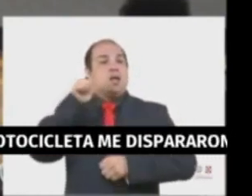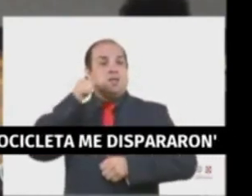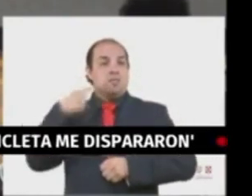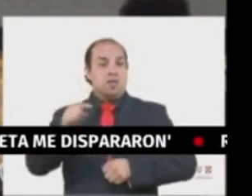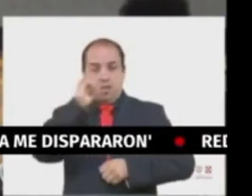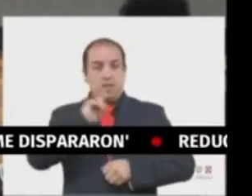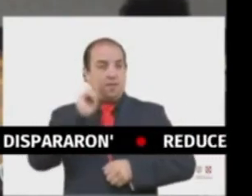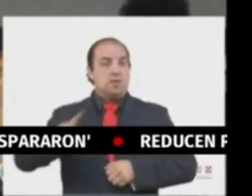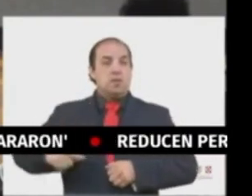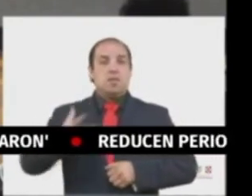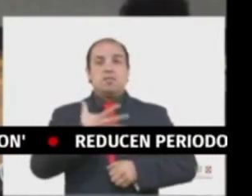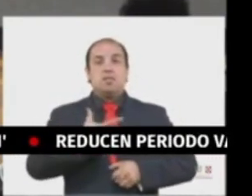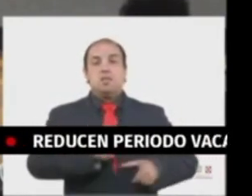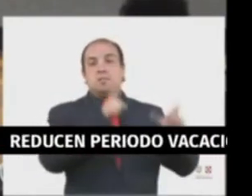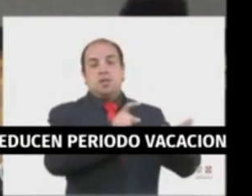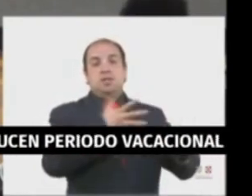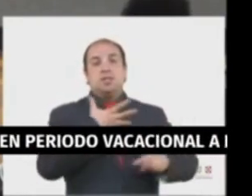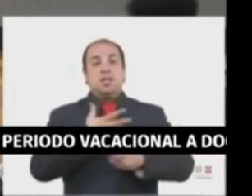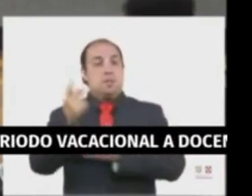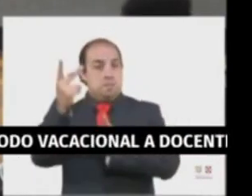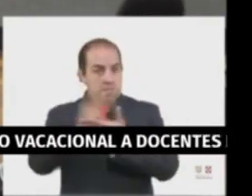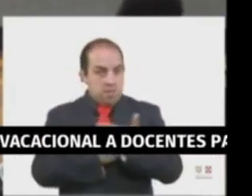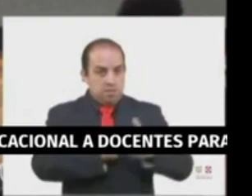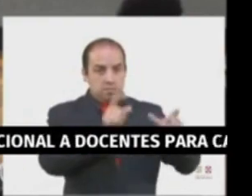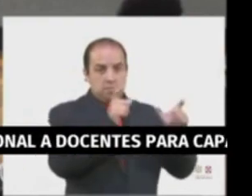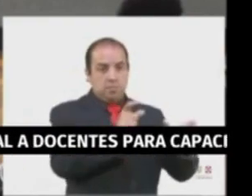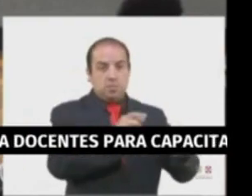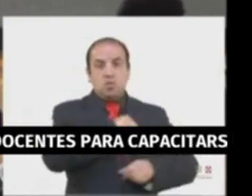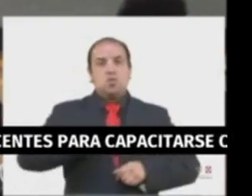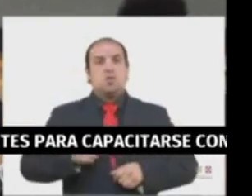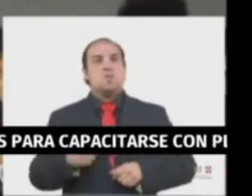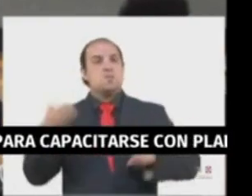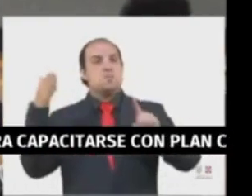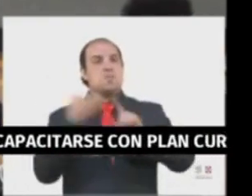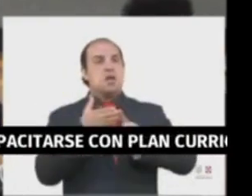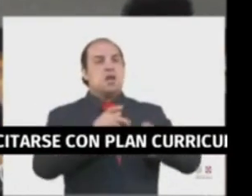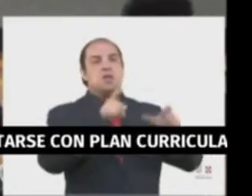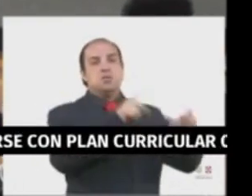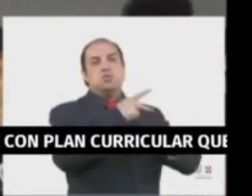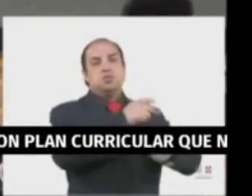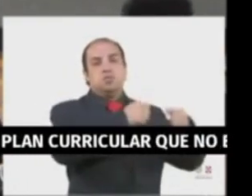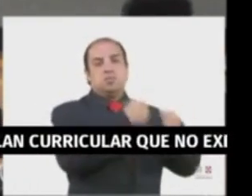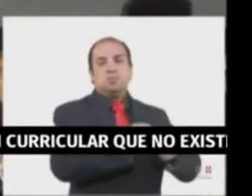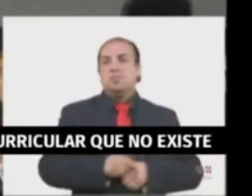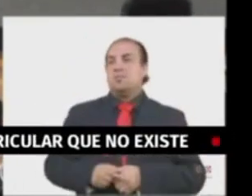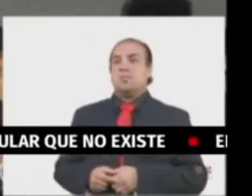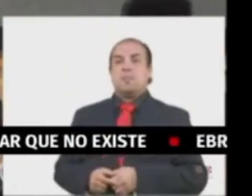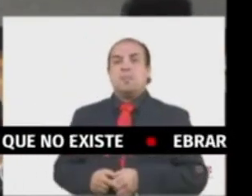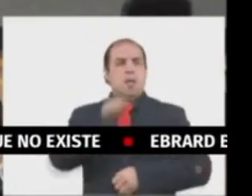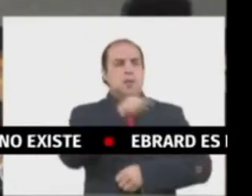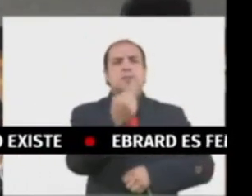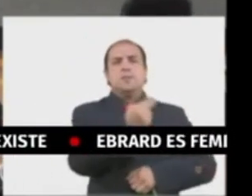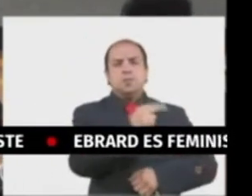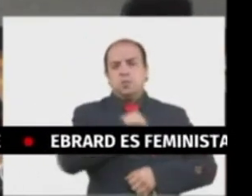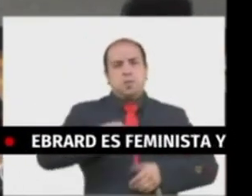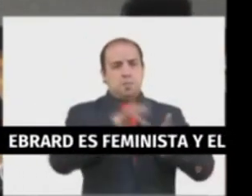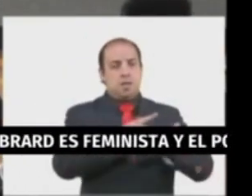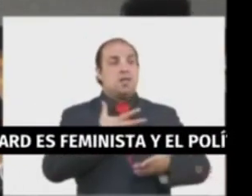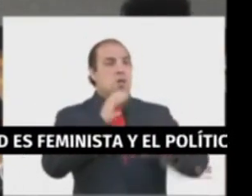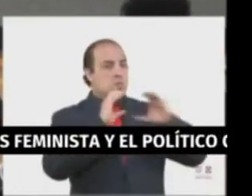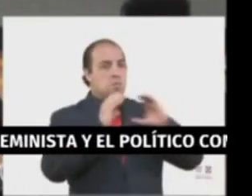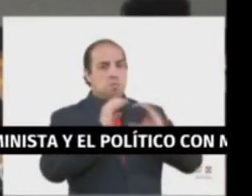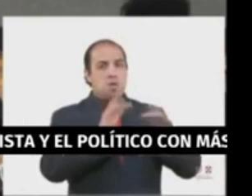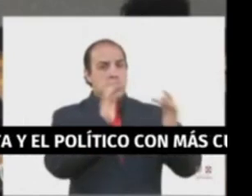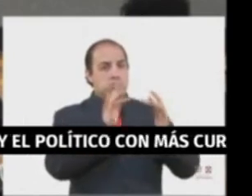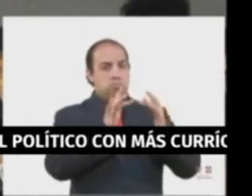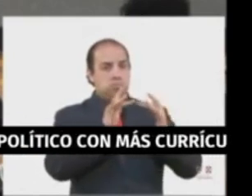gobierno que tuviera seguridad, está montado el dispositivo y vamos a garantizar la seguridad de él y de su familia. Lo que necesite. Sí, ¿Ha tenido comunicación